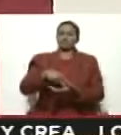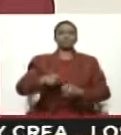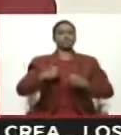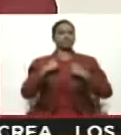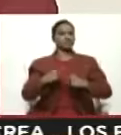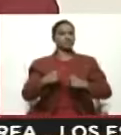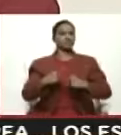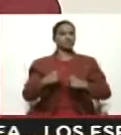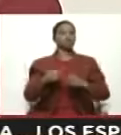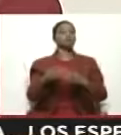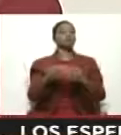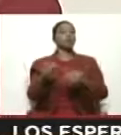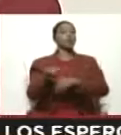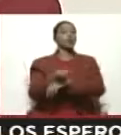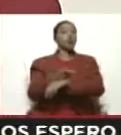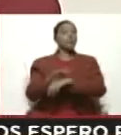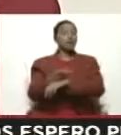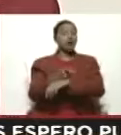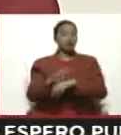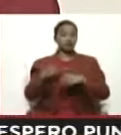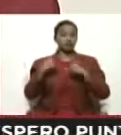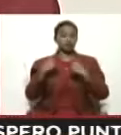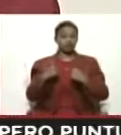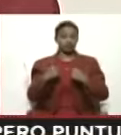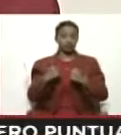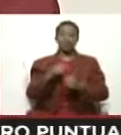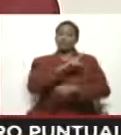gobierno en los peores momentos.